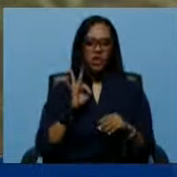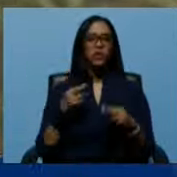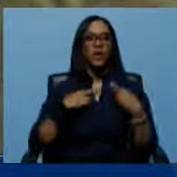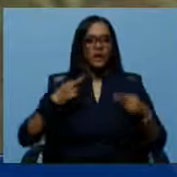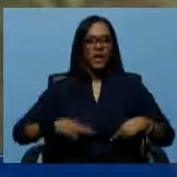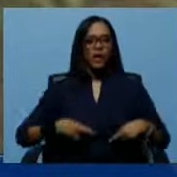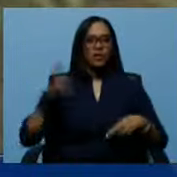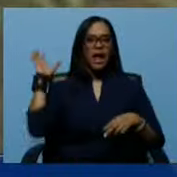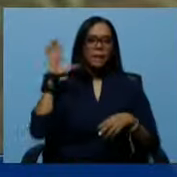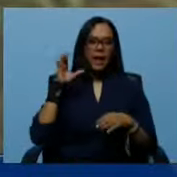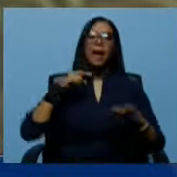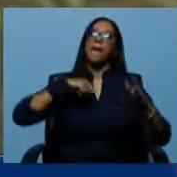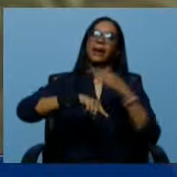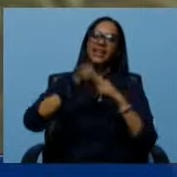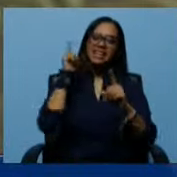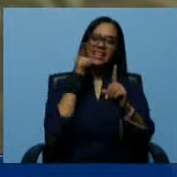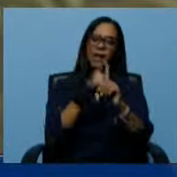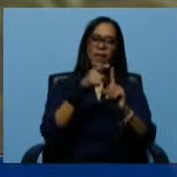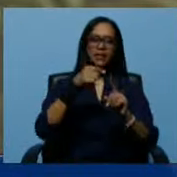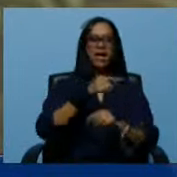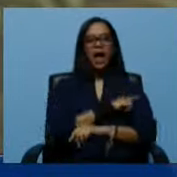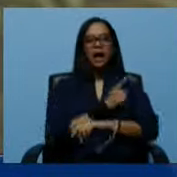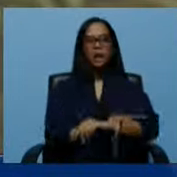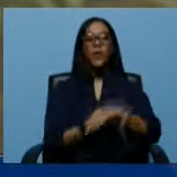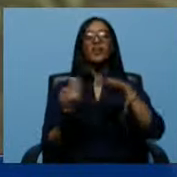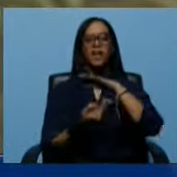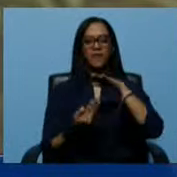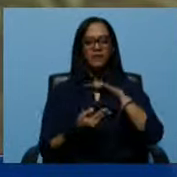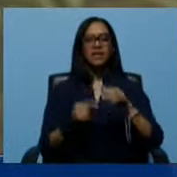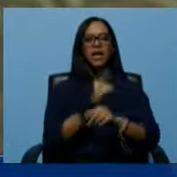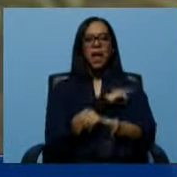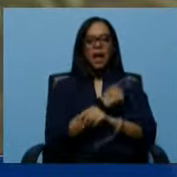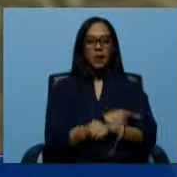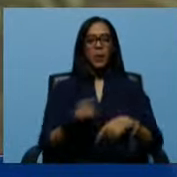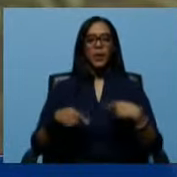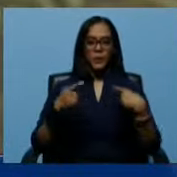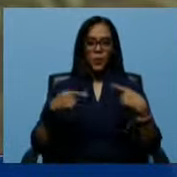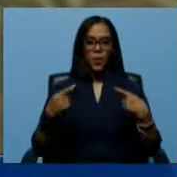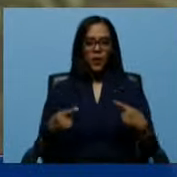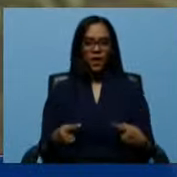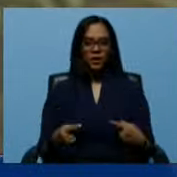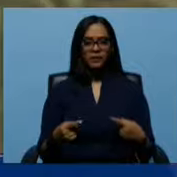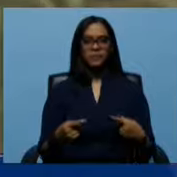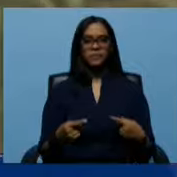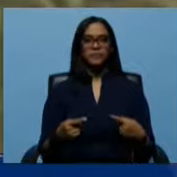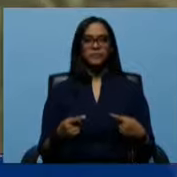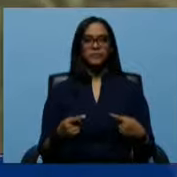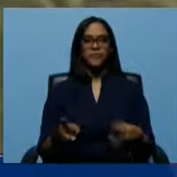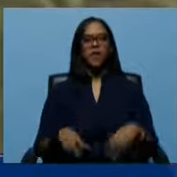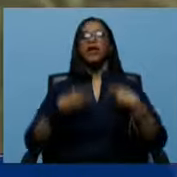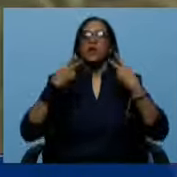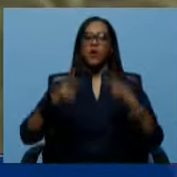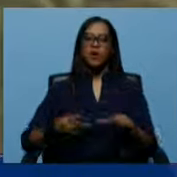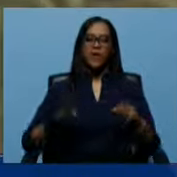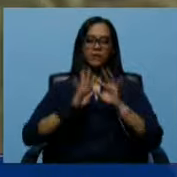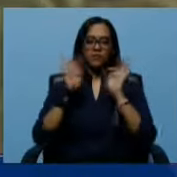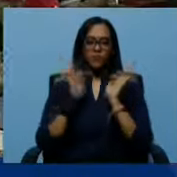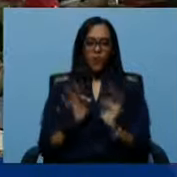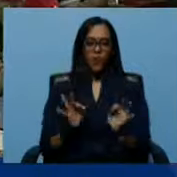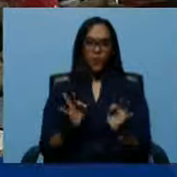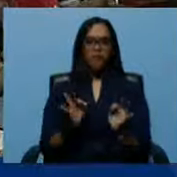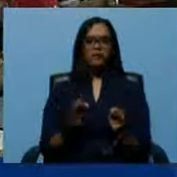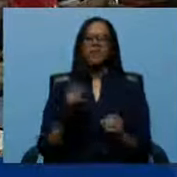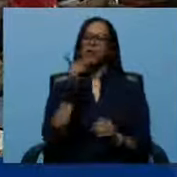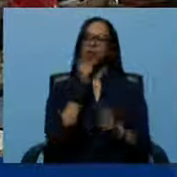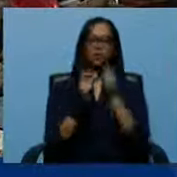del país vayan directamente al poder de base, al poder popular, a través de los nuevos mecanismos de